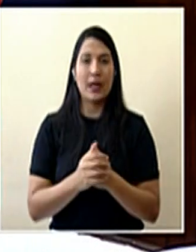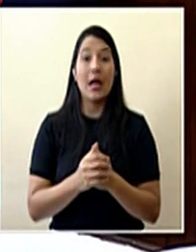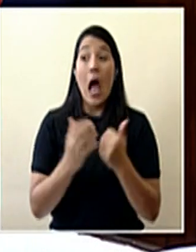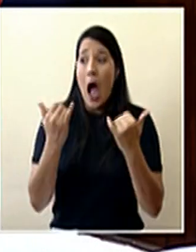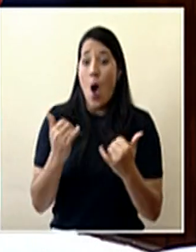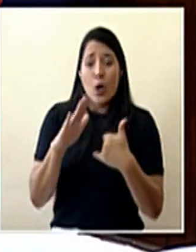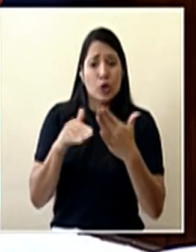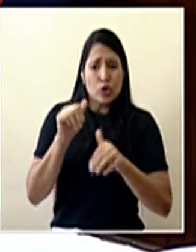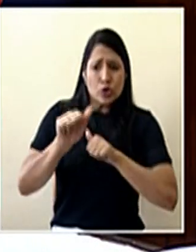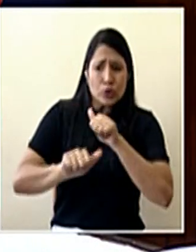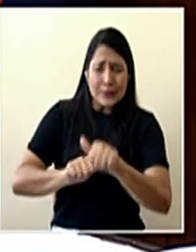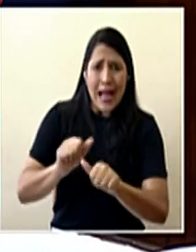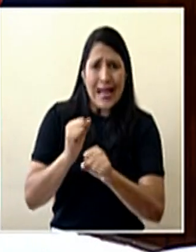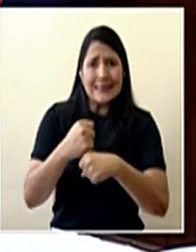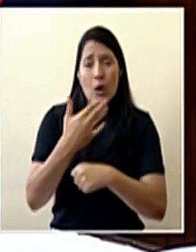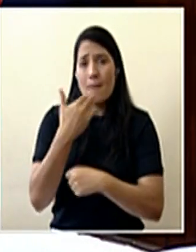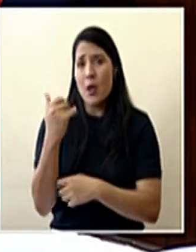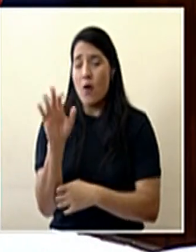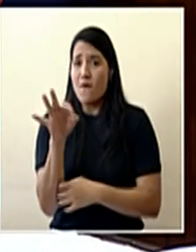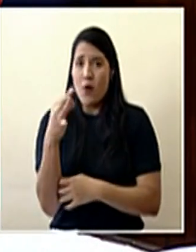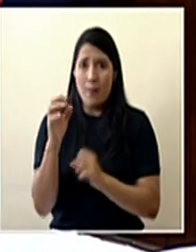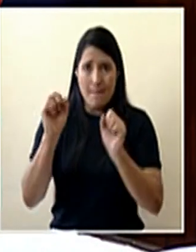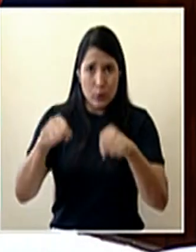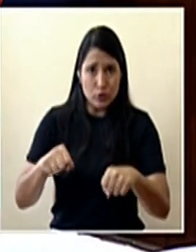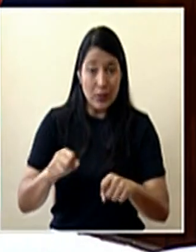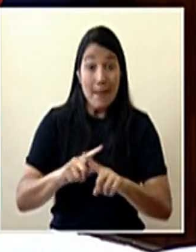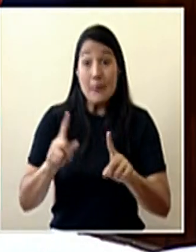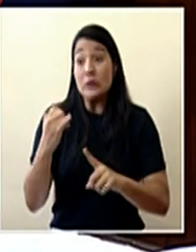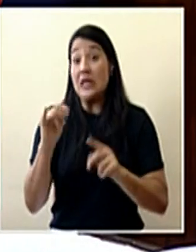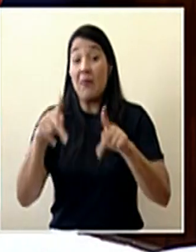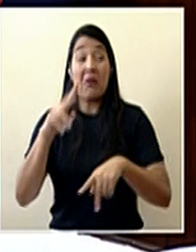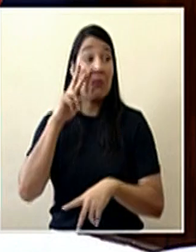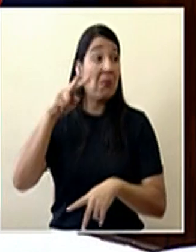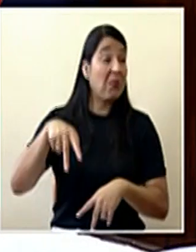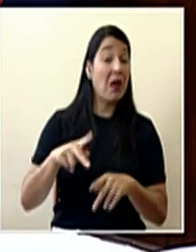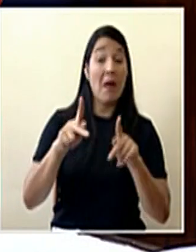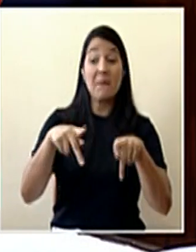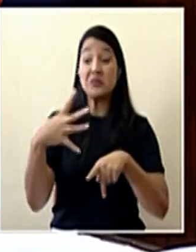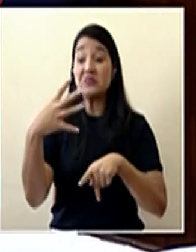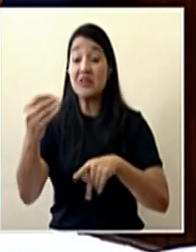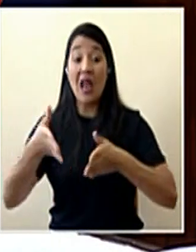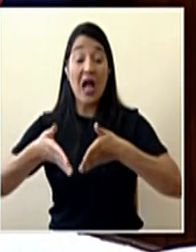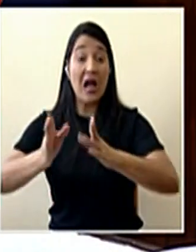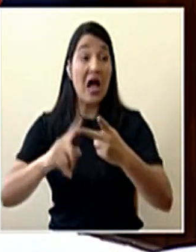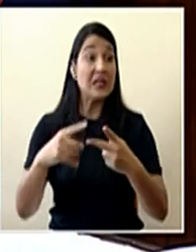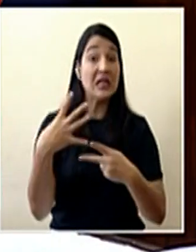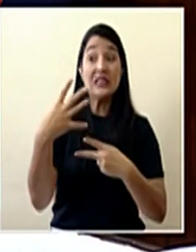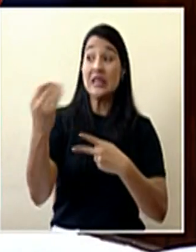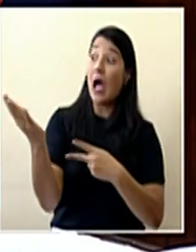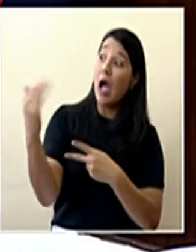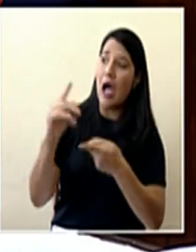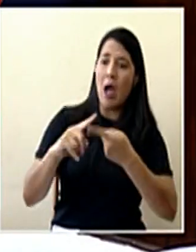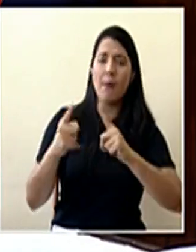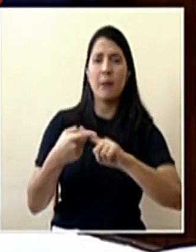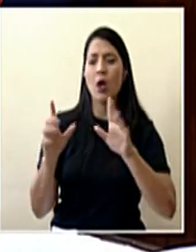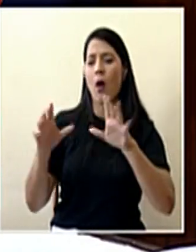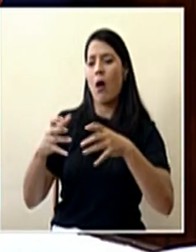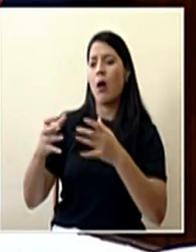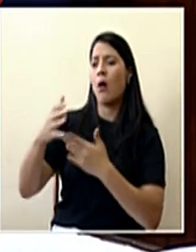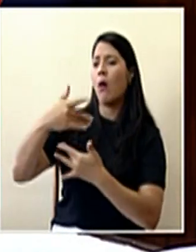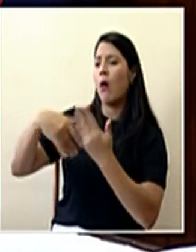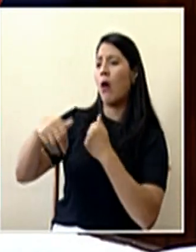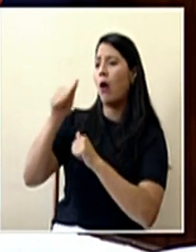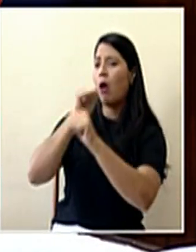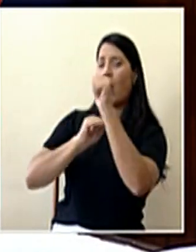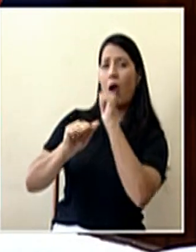mejor forma posible. Pero si la gente no hace caso, y si la gente sale a las calles, si la gente sale a tomar en grupo, si la gente sigue en